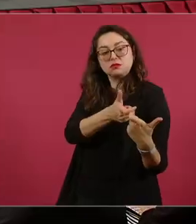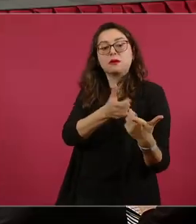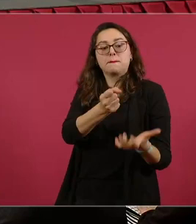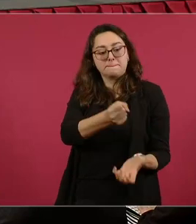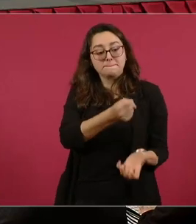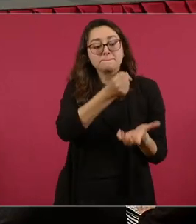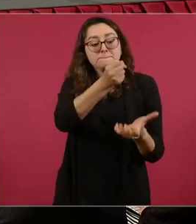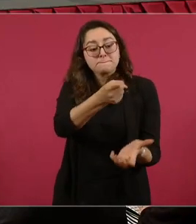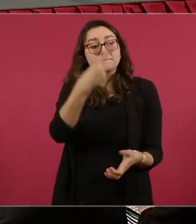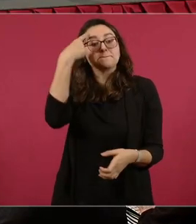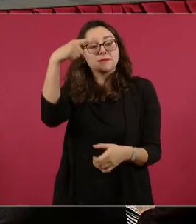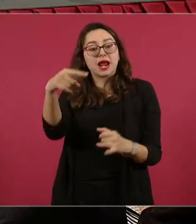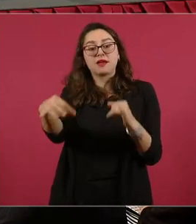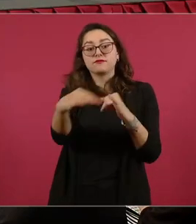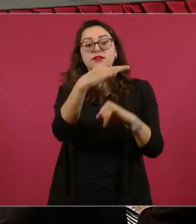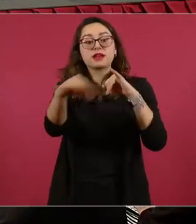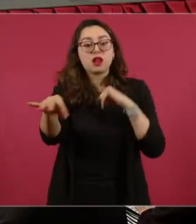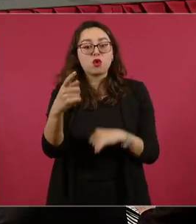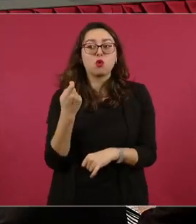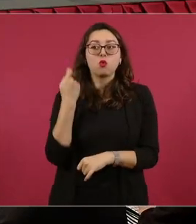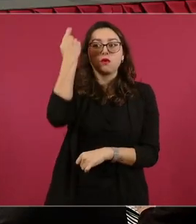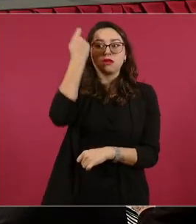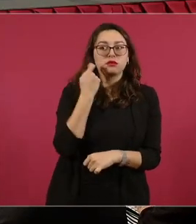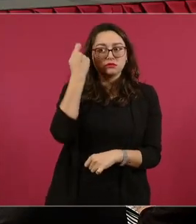aporten lo que les corresponde.